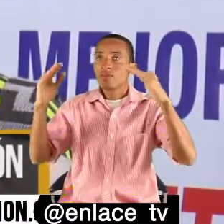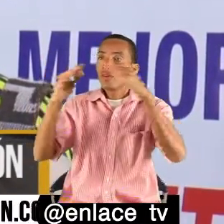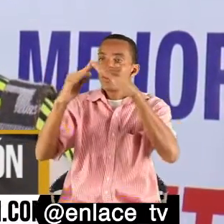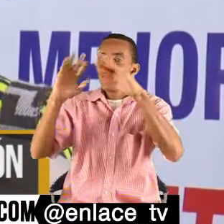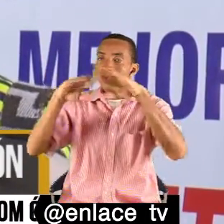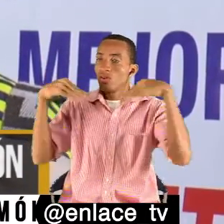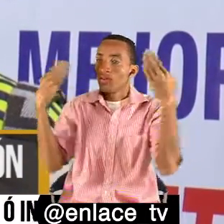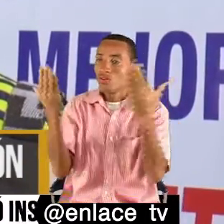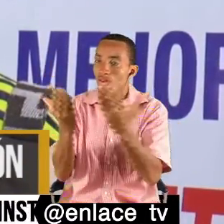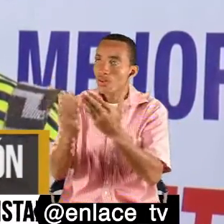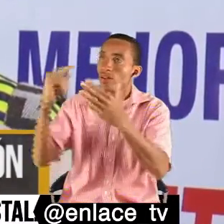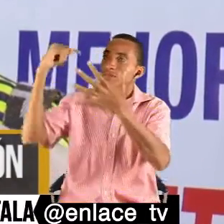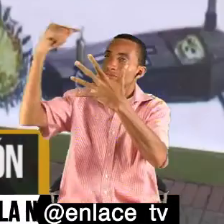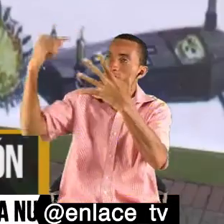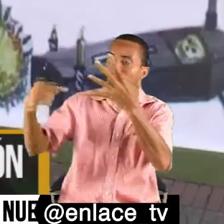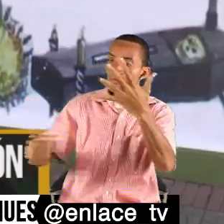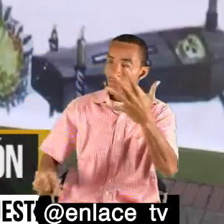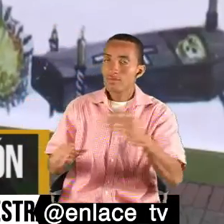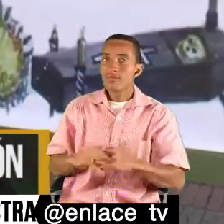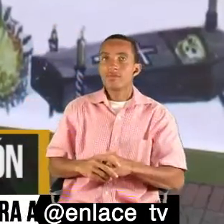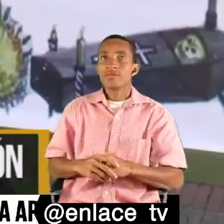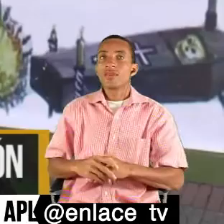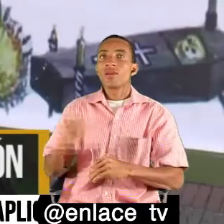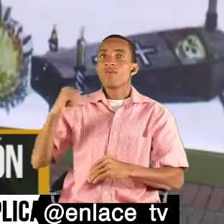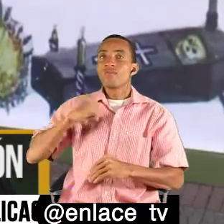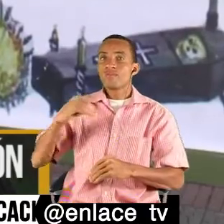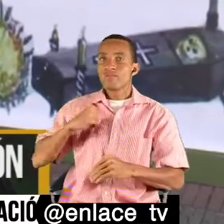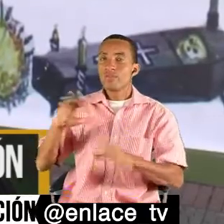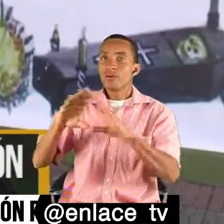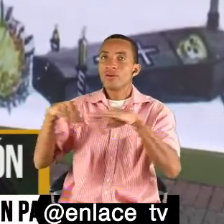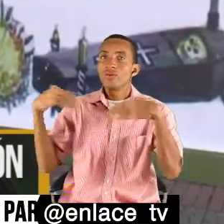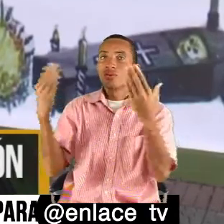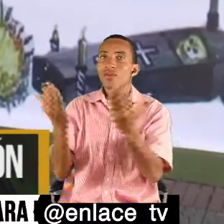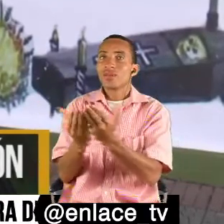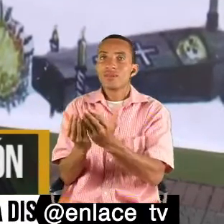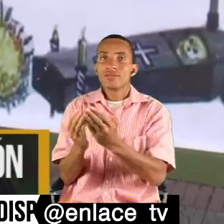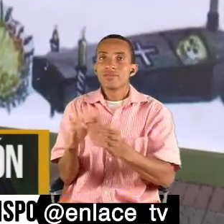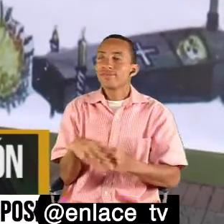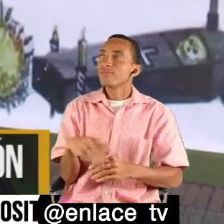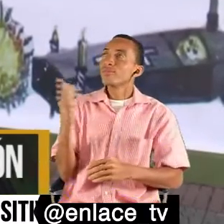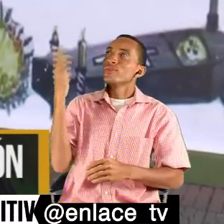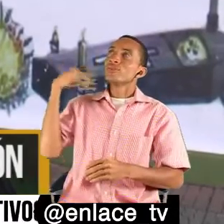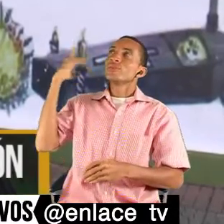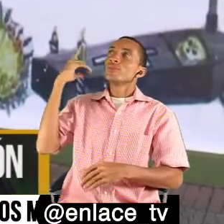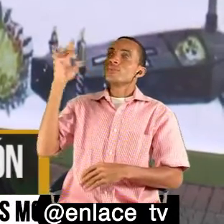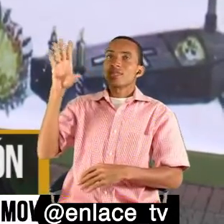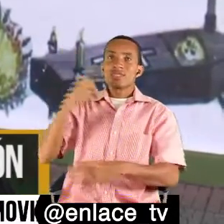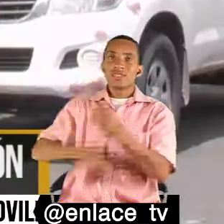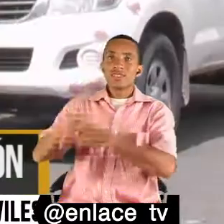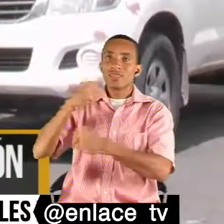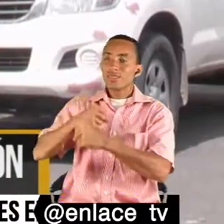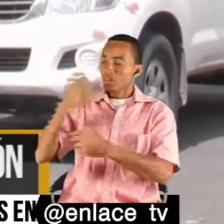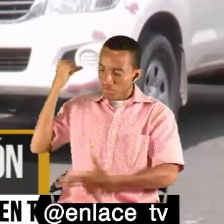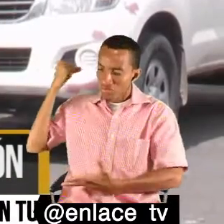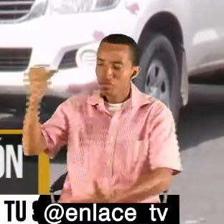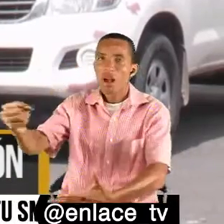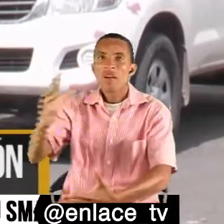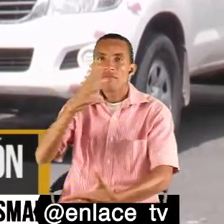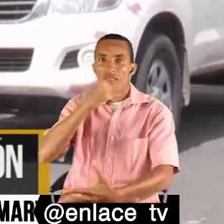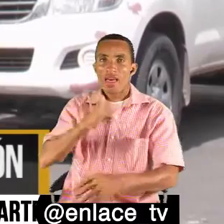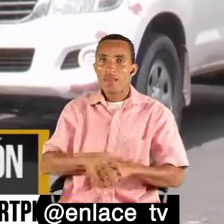la infraestructura de las instituciones escolares. Tenemos colegios que desde hace 15 años no le invierten un peso. El plantón